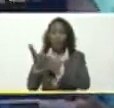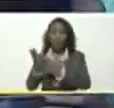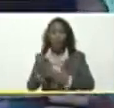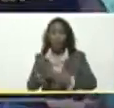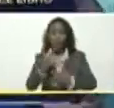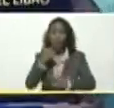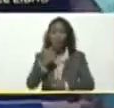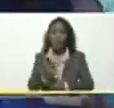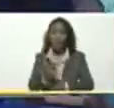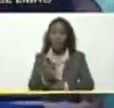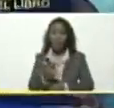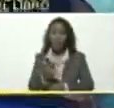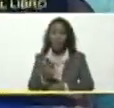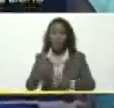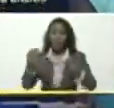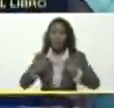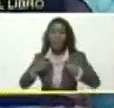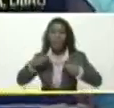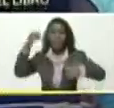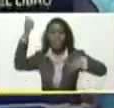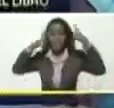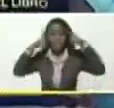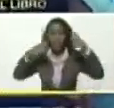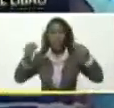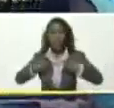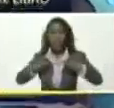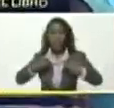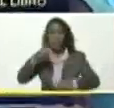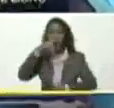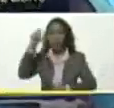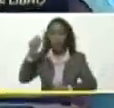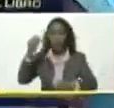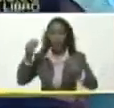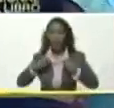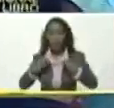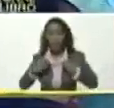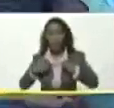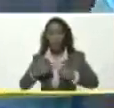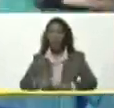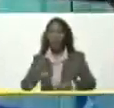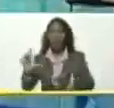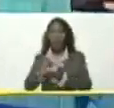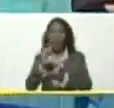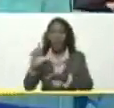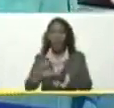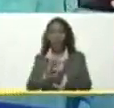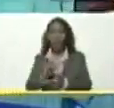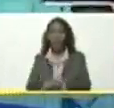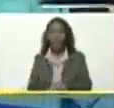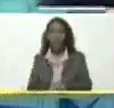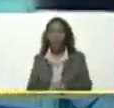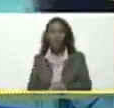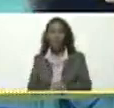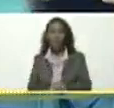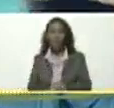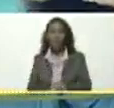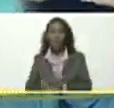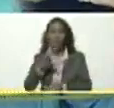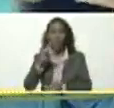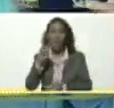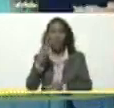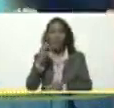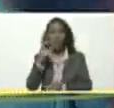di, ¡viva Chávez, viva Maduro y viva el libro! David, te cumplí.